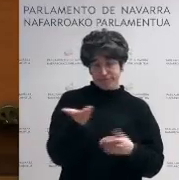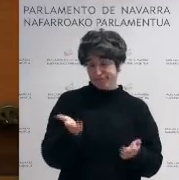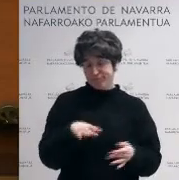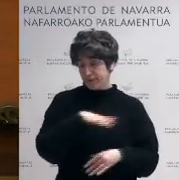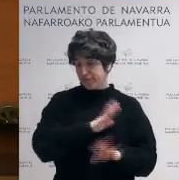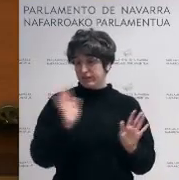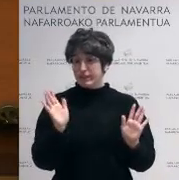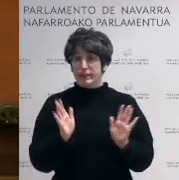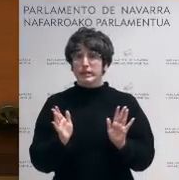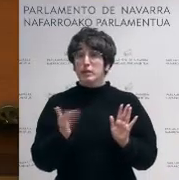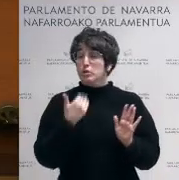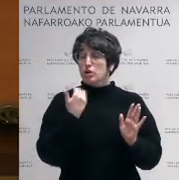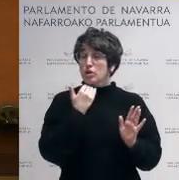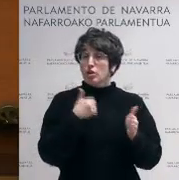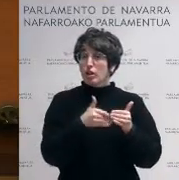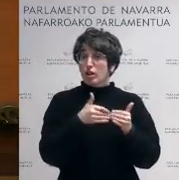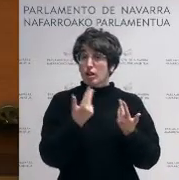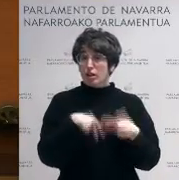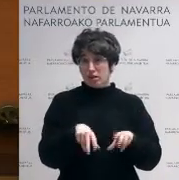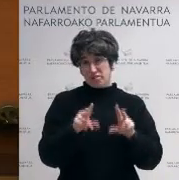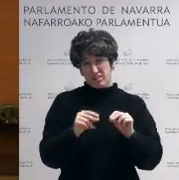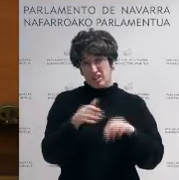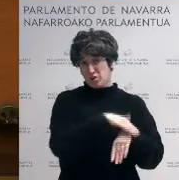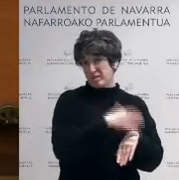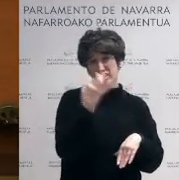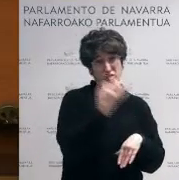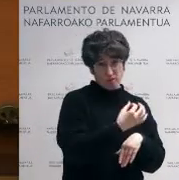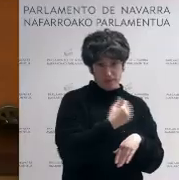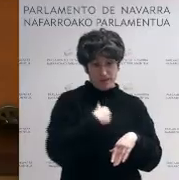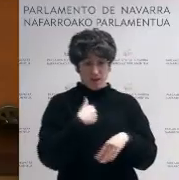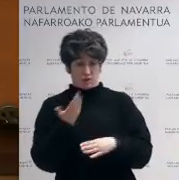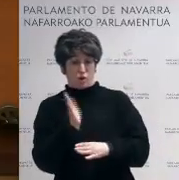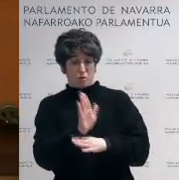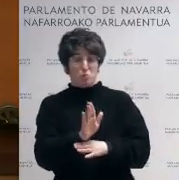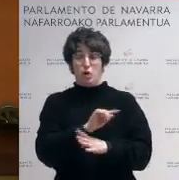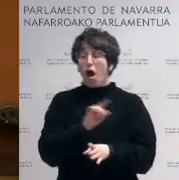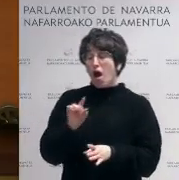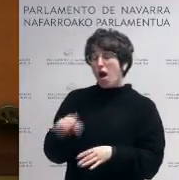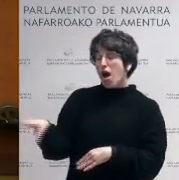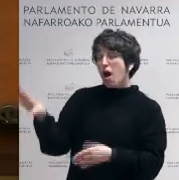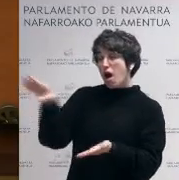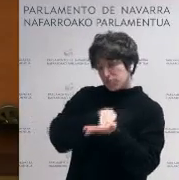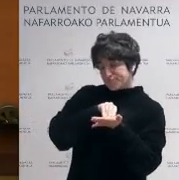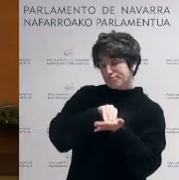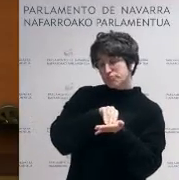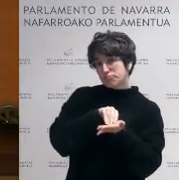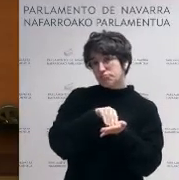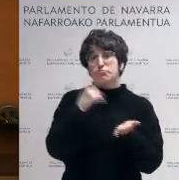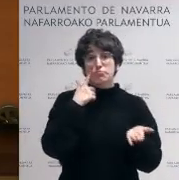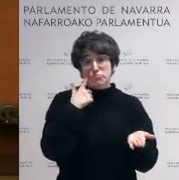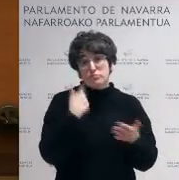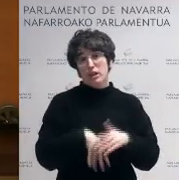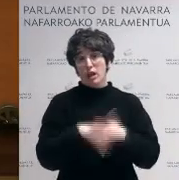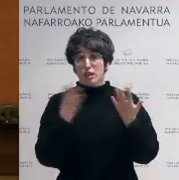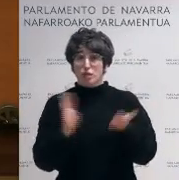Gobierno, y ahora sí voy terminando, es recoger el guante de esta propuesta, adaptar el sistema a lo que sea necesario, conseguir que quienes ingresan menos de